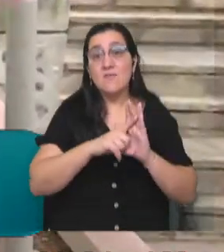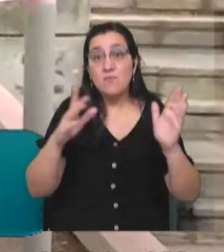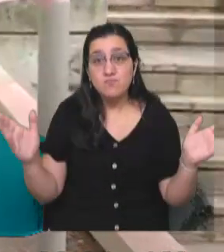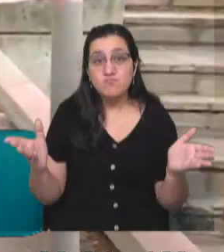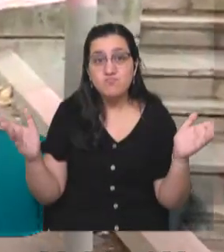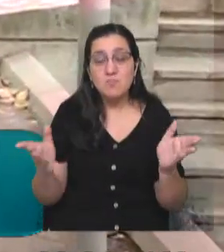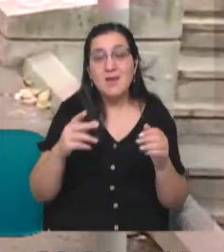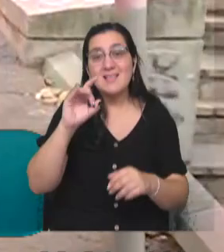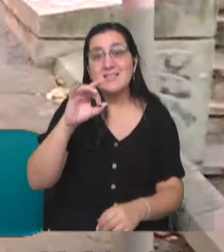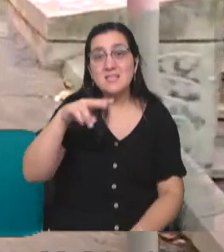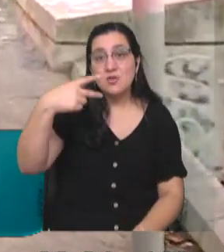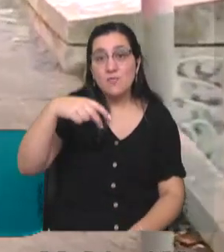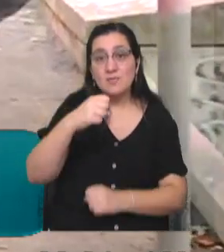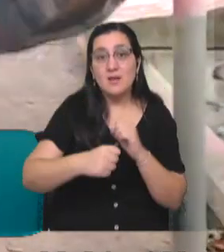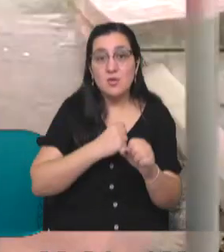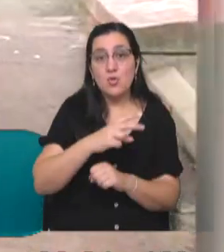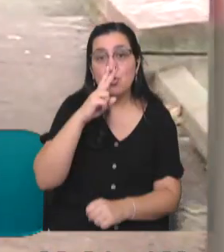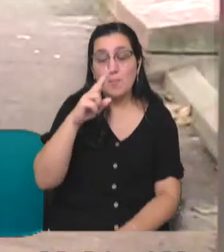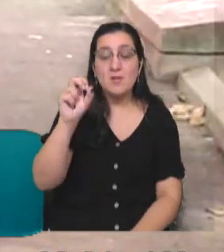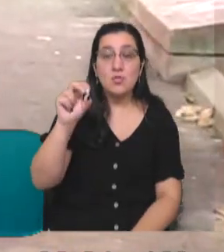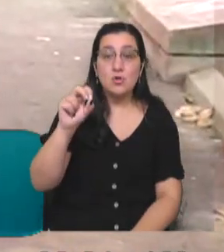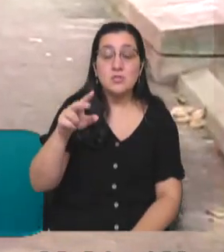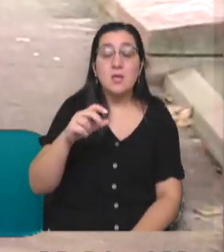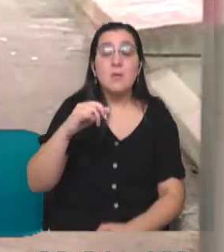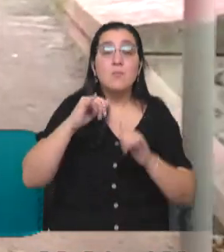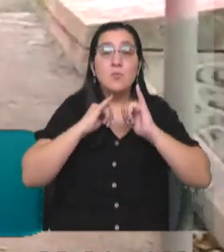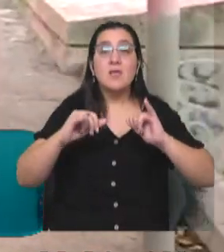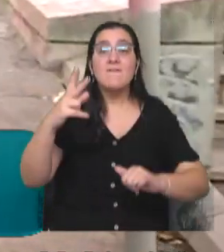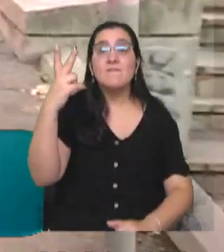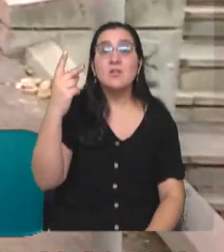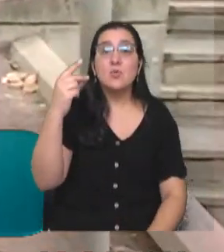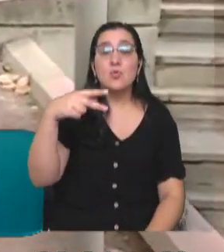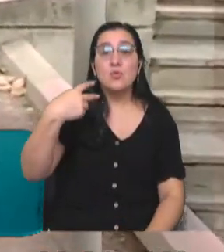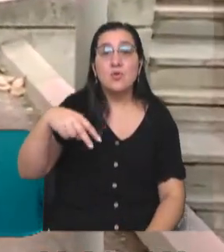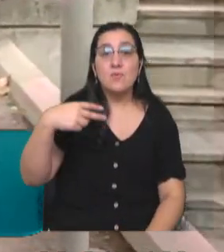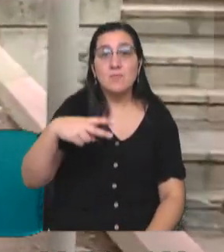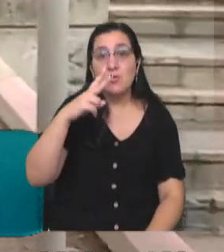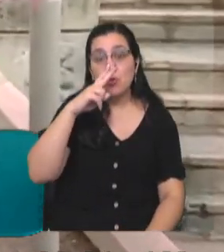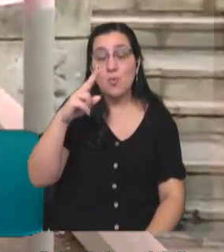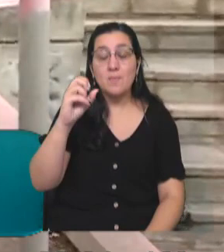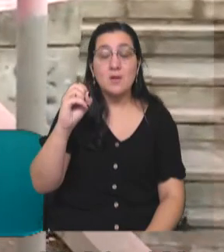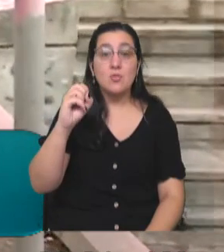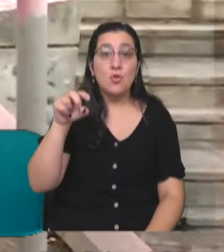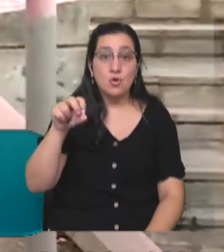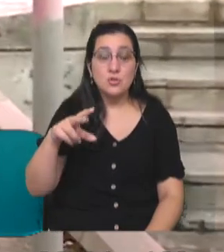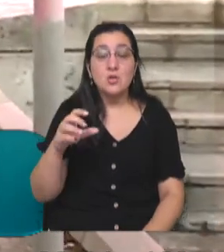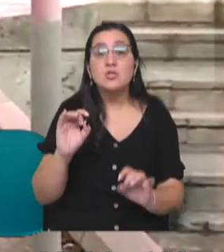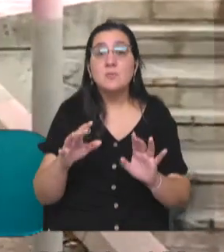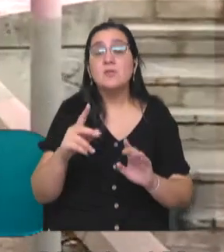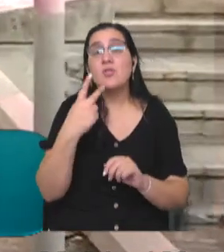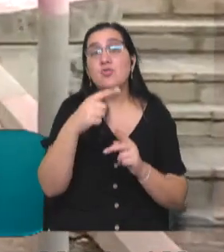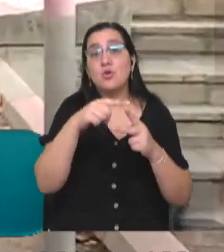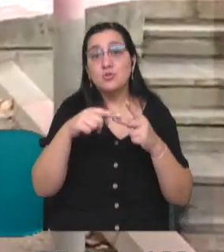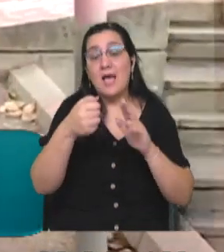el 15 de noviembre del año 2012 y publicada el 21 de noviembre de 2012. Tiene tan solo dos artículos que los